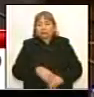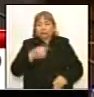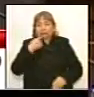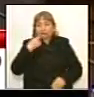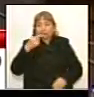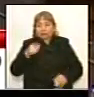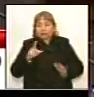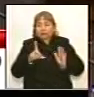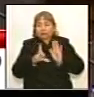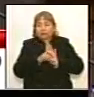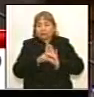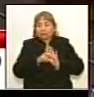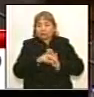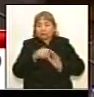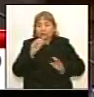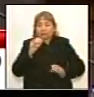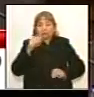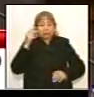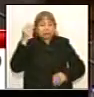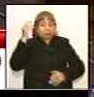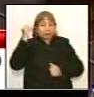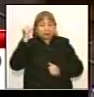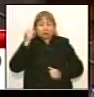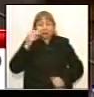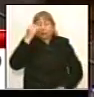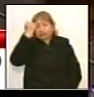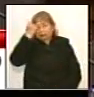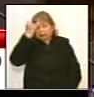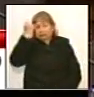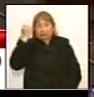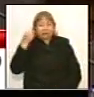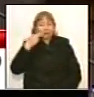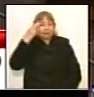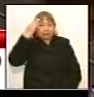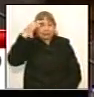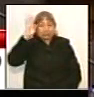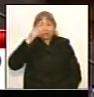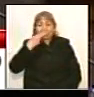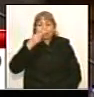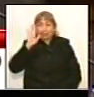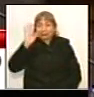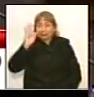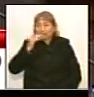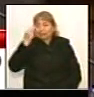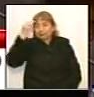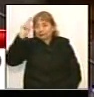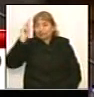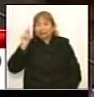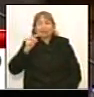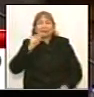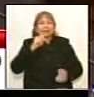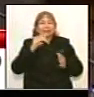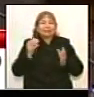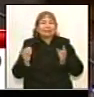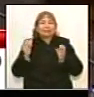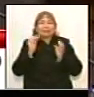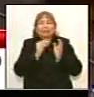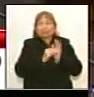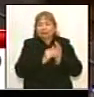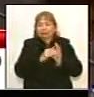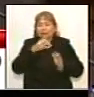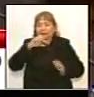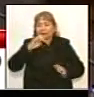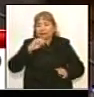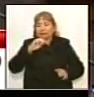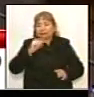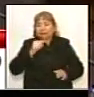la ley. Y por eso, en España, en Chile, en Italia, en Alemania, en todos los países que se ha tipificado, nexan el delito penal a